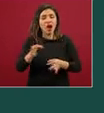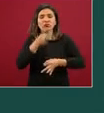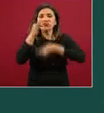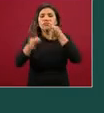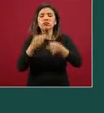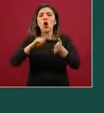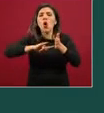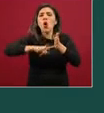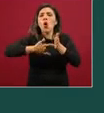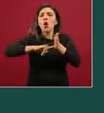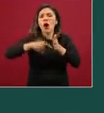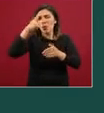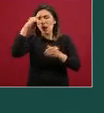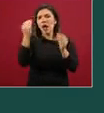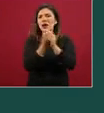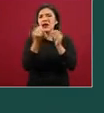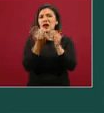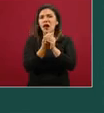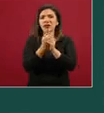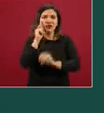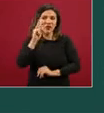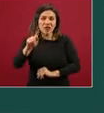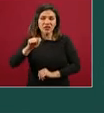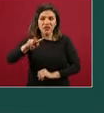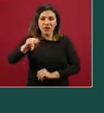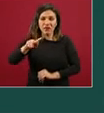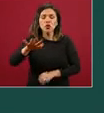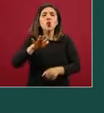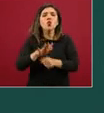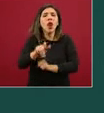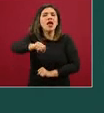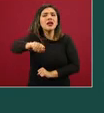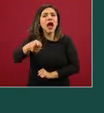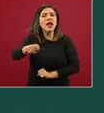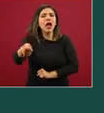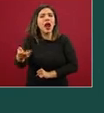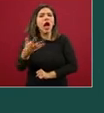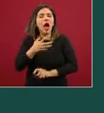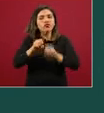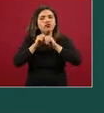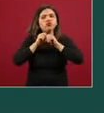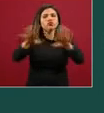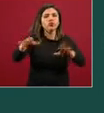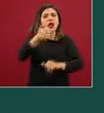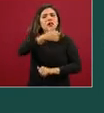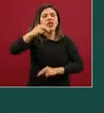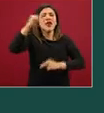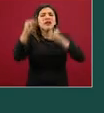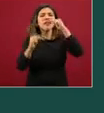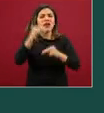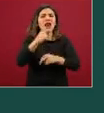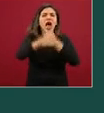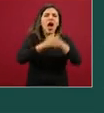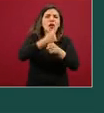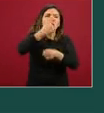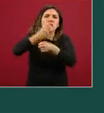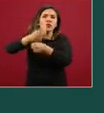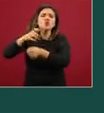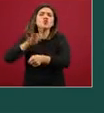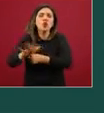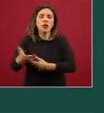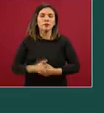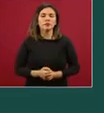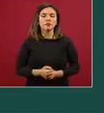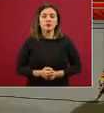los horarios de clases y el canal en que se transmitirá cada nivel? Bueno,